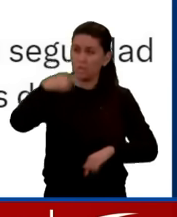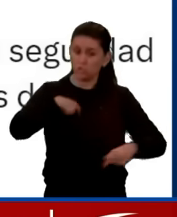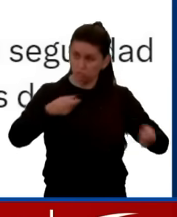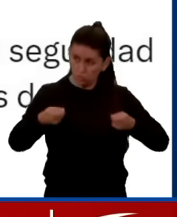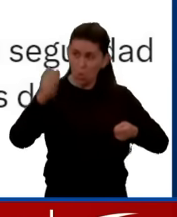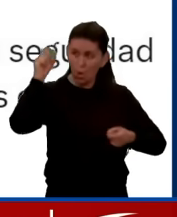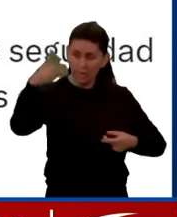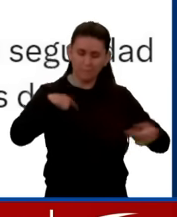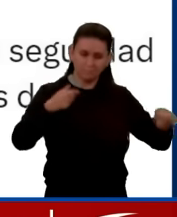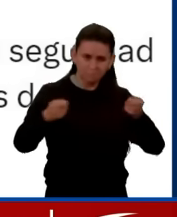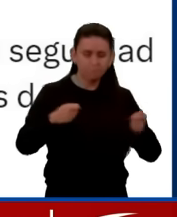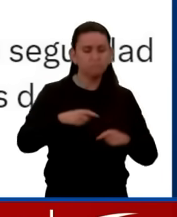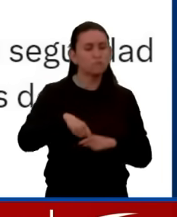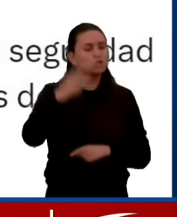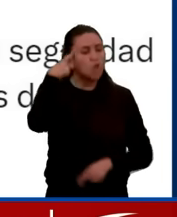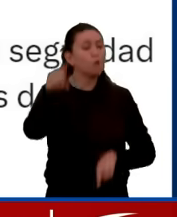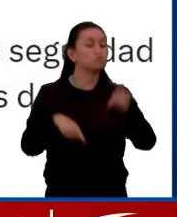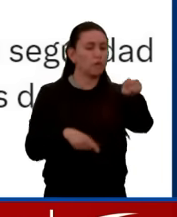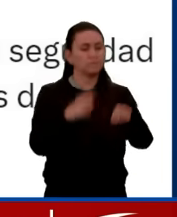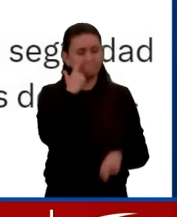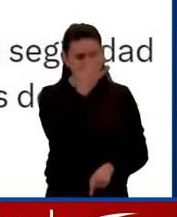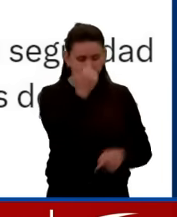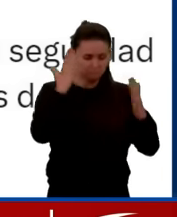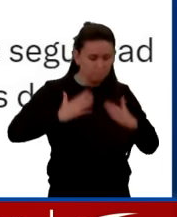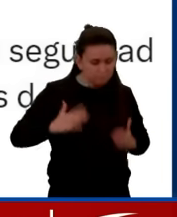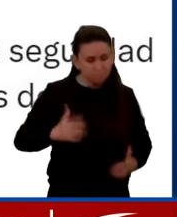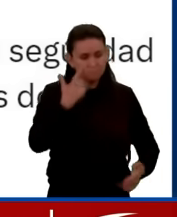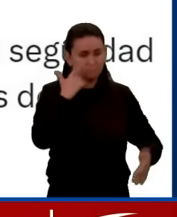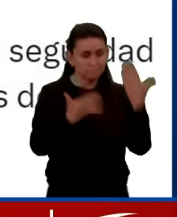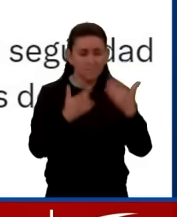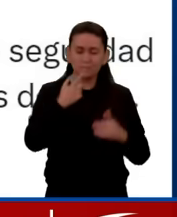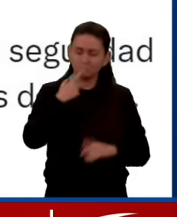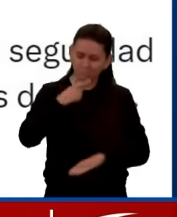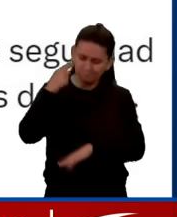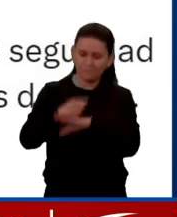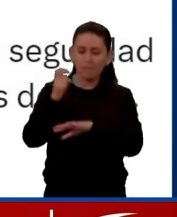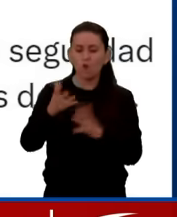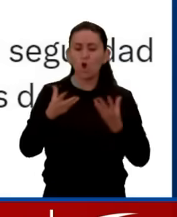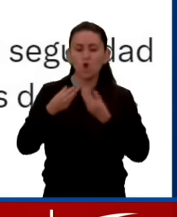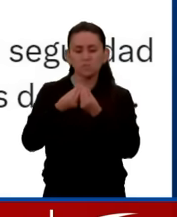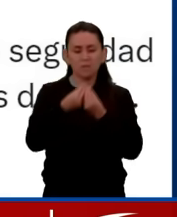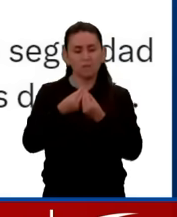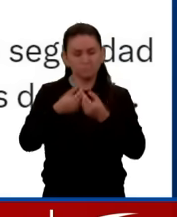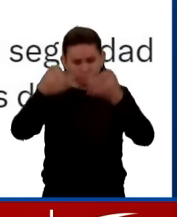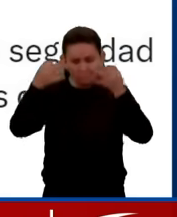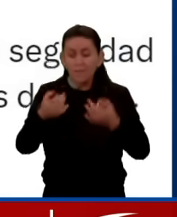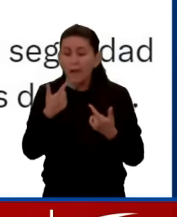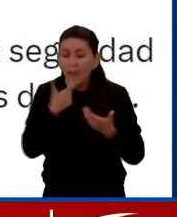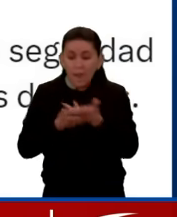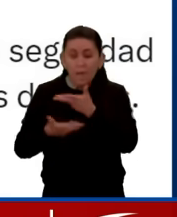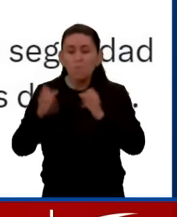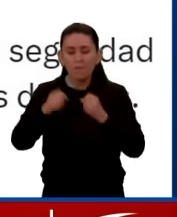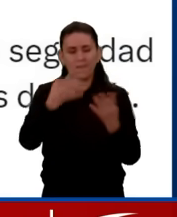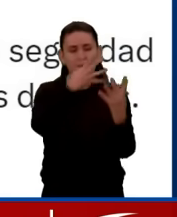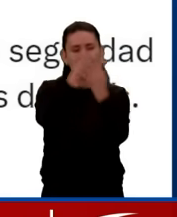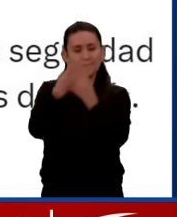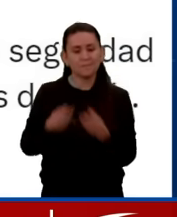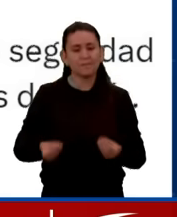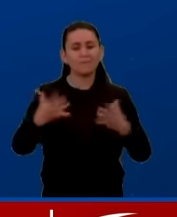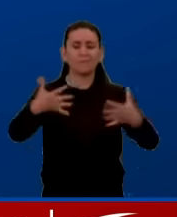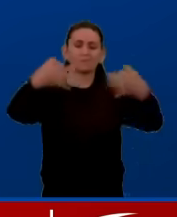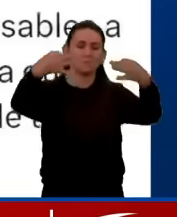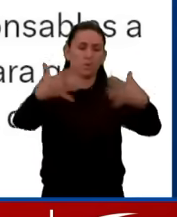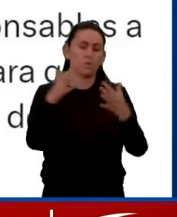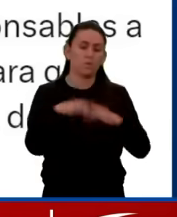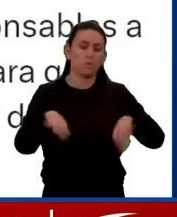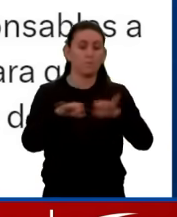haciendo requisas aleatorias, y anunció un consejo extraordinario para establecer medidas para todas las cárceles del país. El